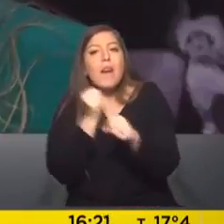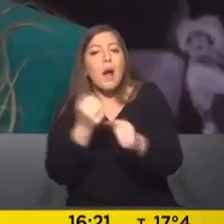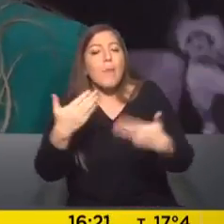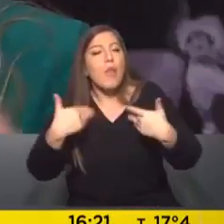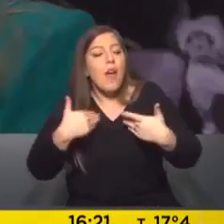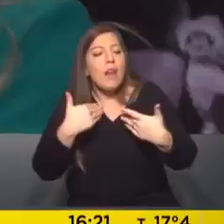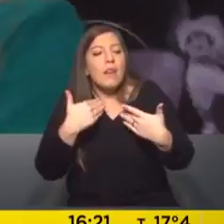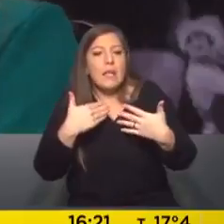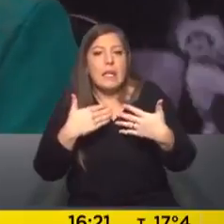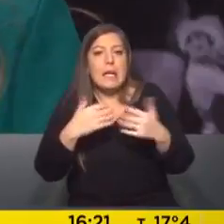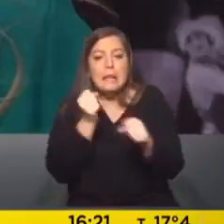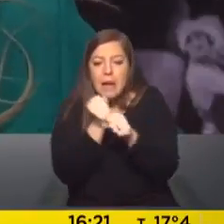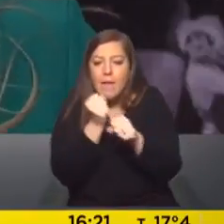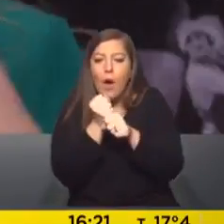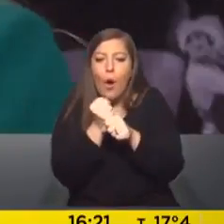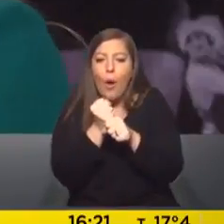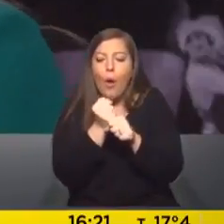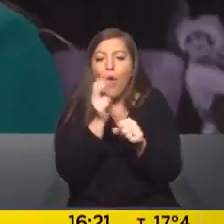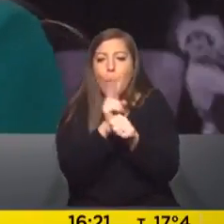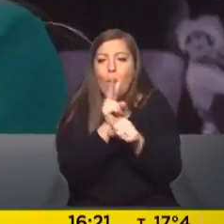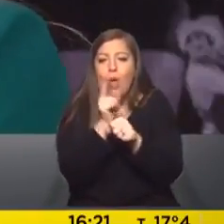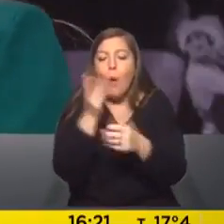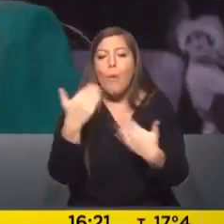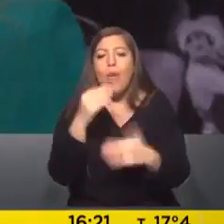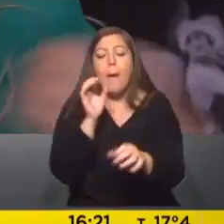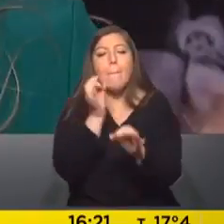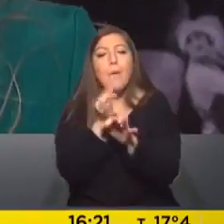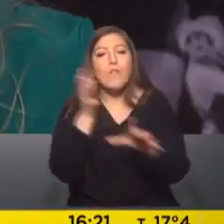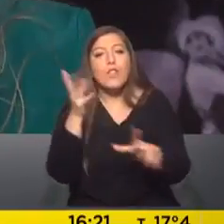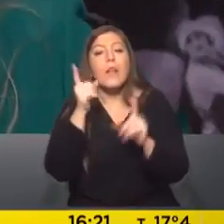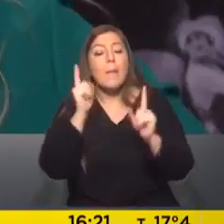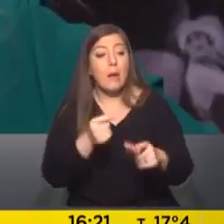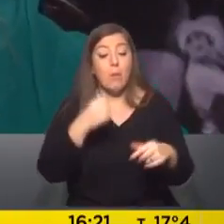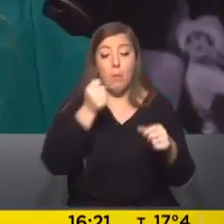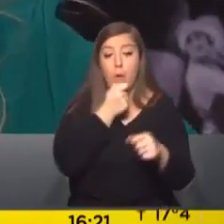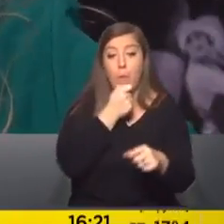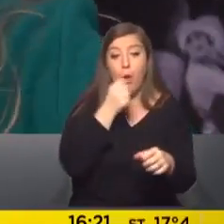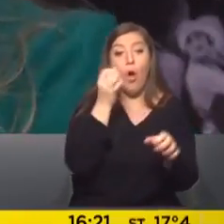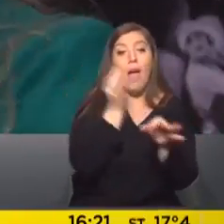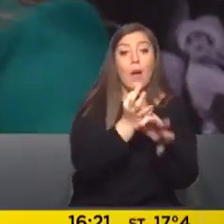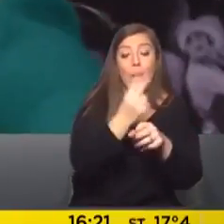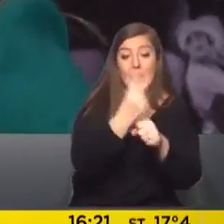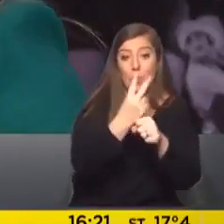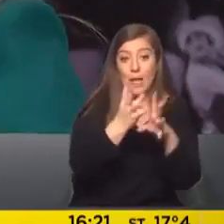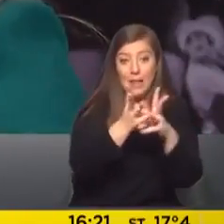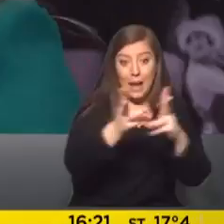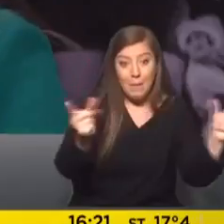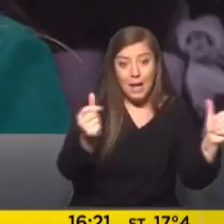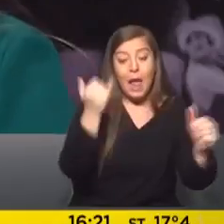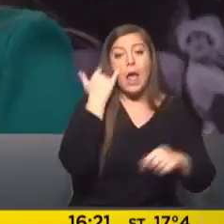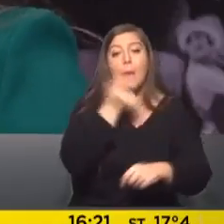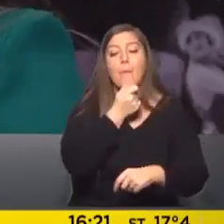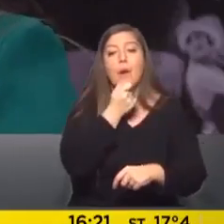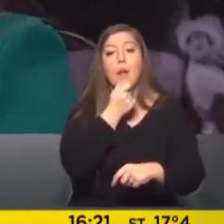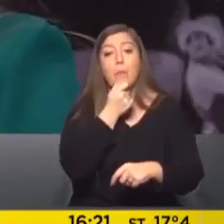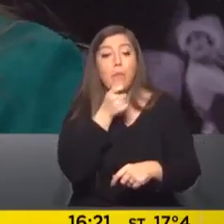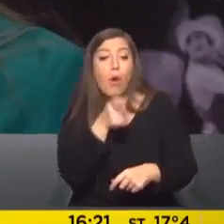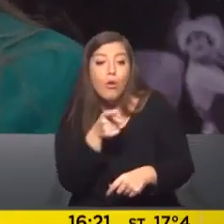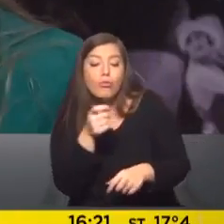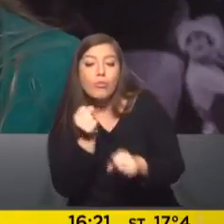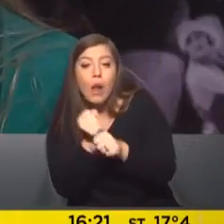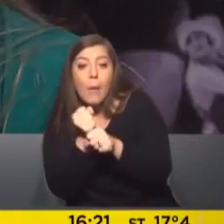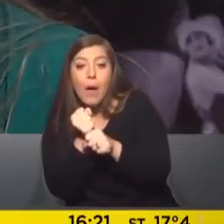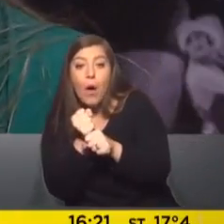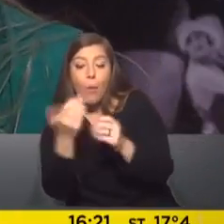un espacio no solo de trabajo en blanco, sino de terminalidad educativa. Es decir, bueno, termina el secundario y de repente entre los oficios que vos encuentres